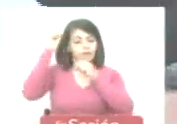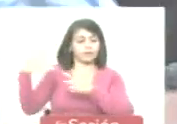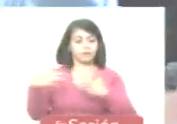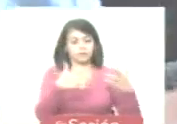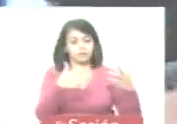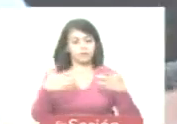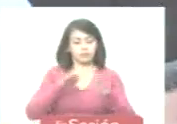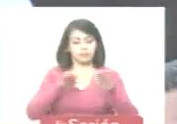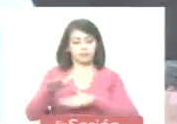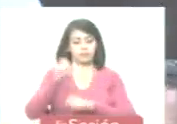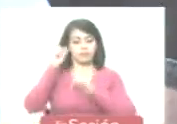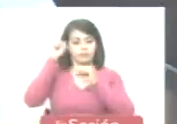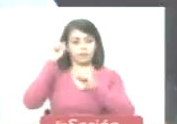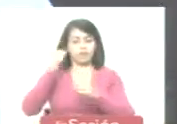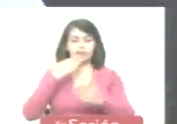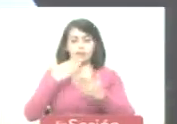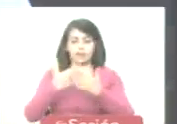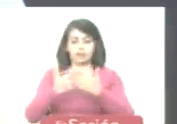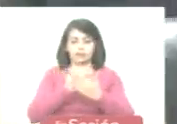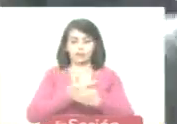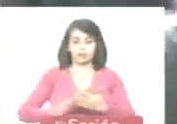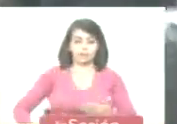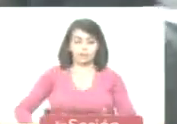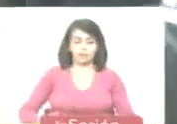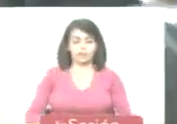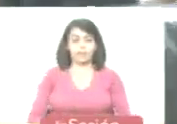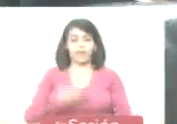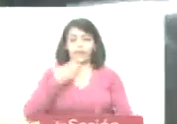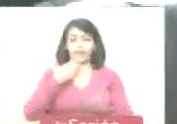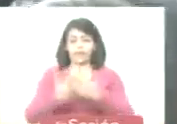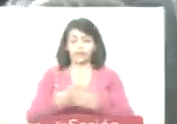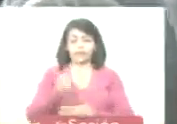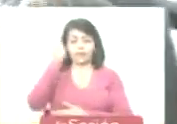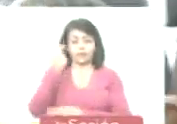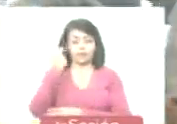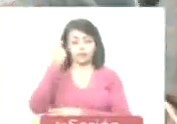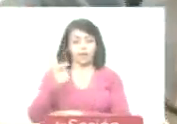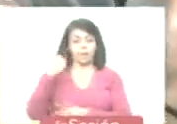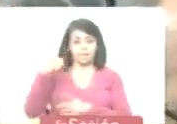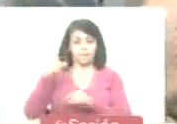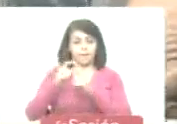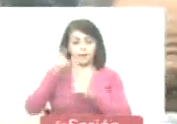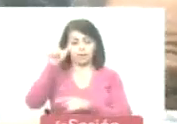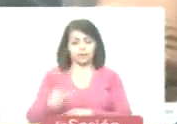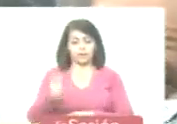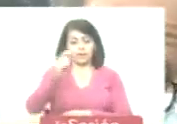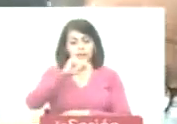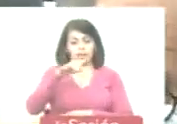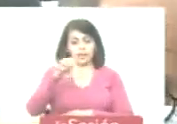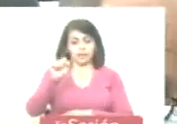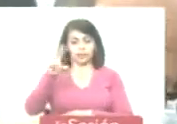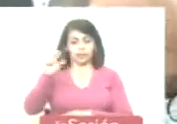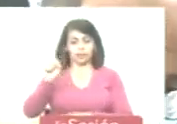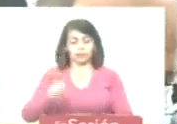de Taguanes y que viva Cojedes. Muchísimas gracias, presidente. Gracias, diputado. Dejo el derecho de palabra al diputado Jesús Faría.